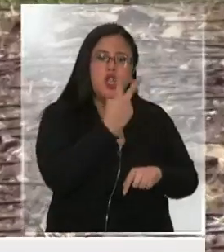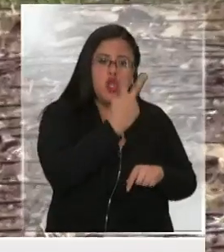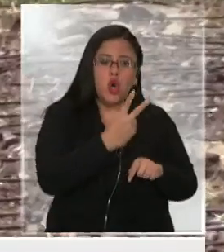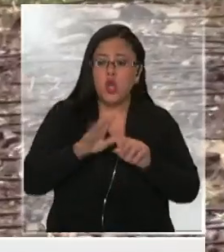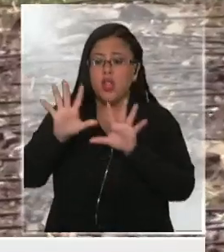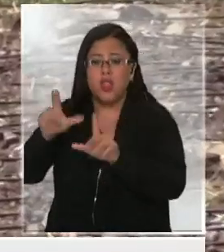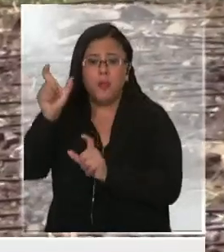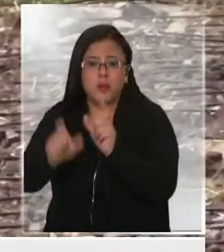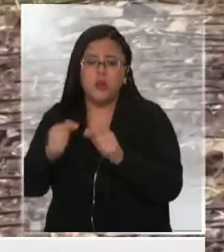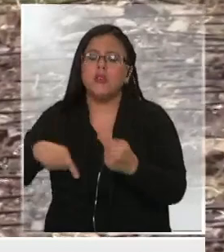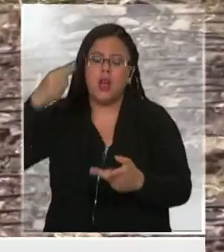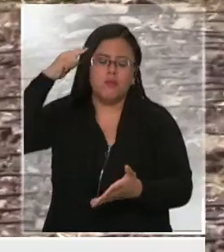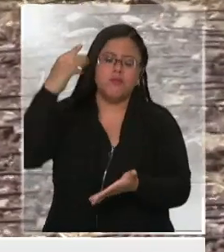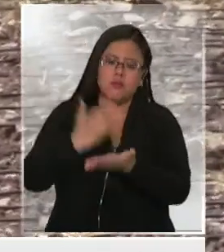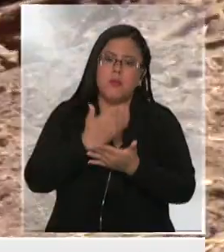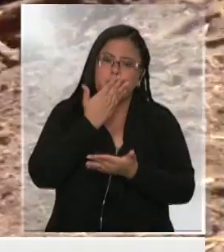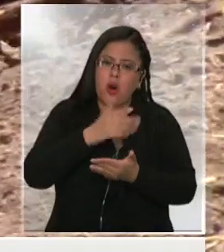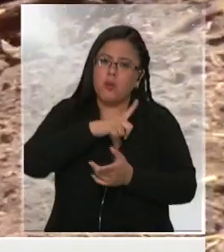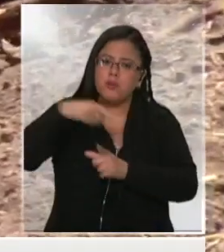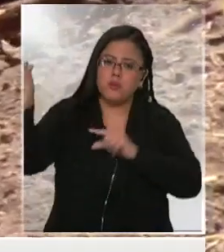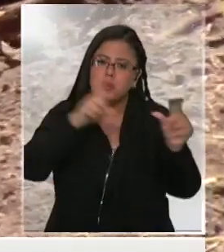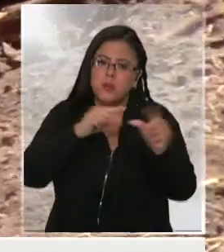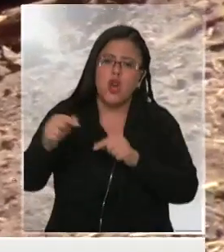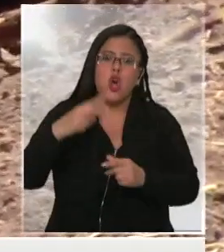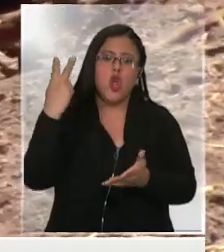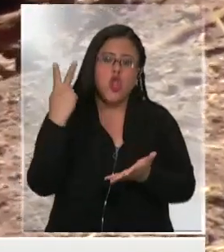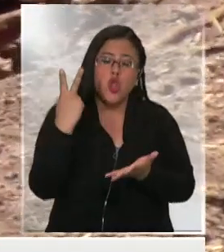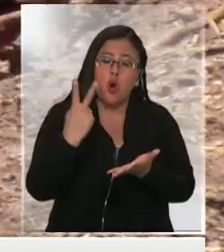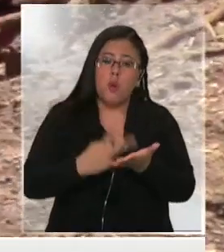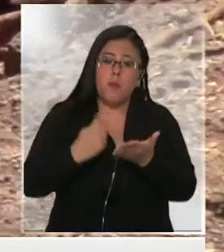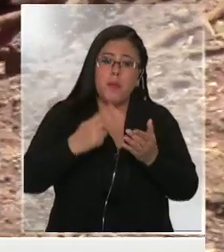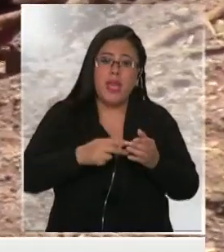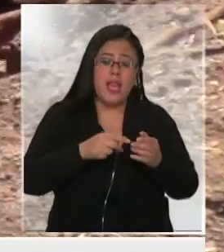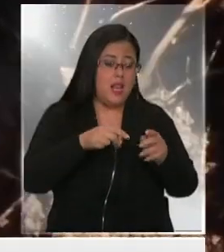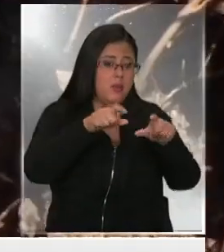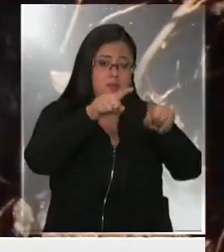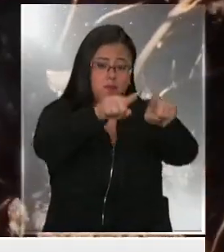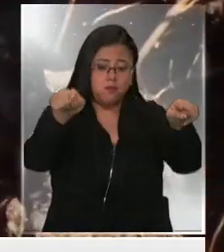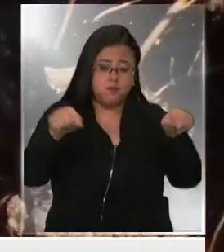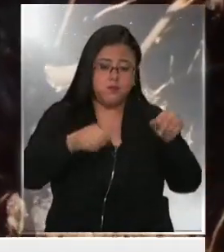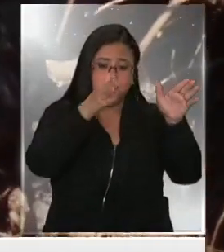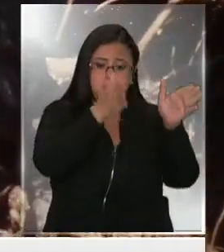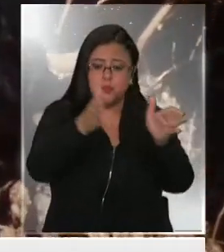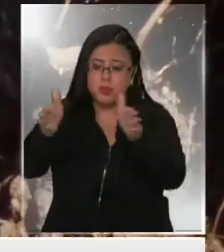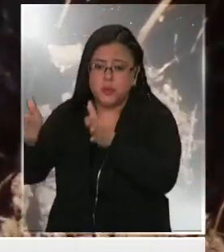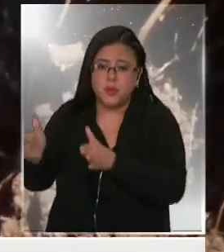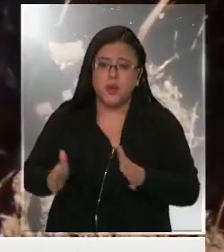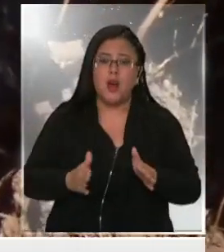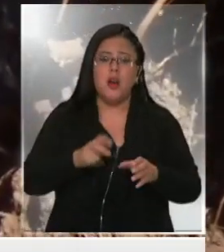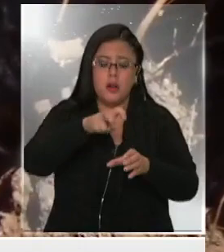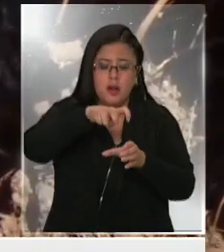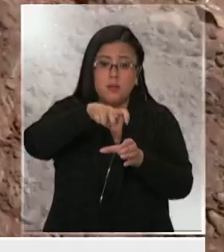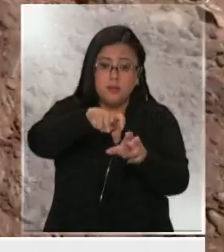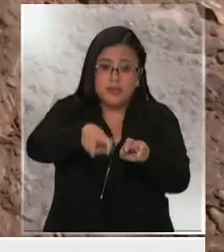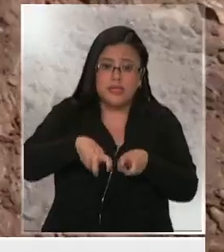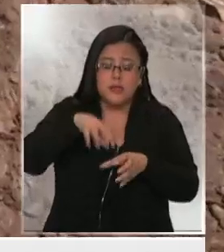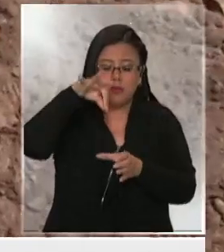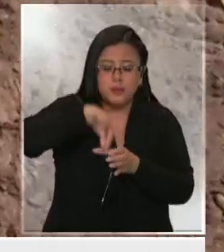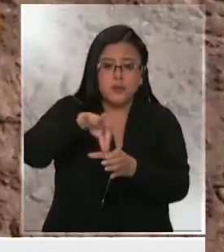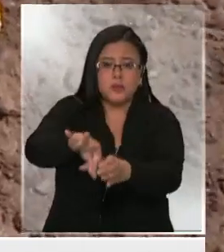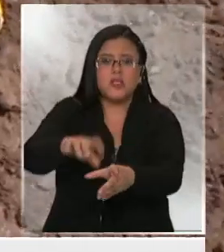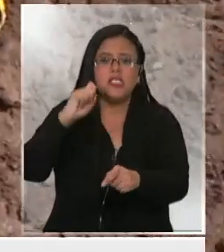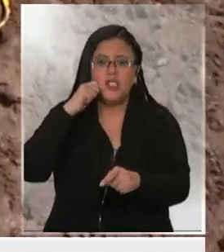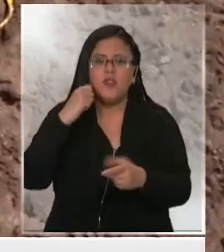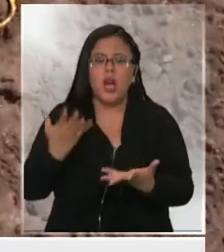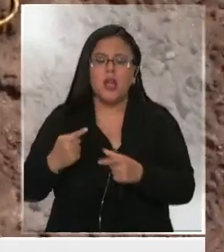ha decidido partir. 2.000 hectáreas han dejado de ser plantadas en esta comuna, que depende de la agricultura como